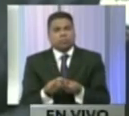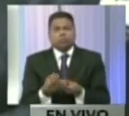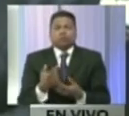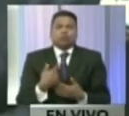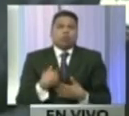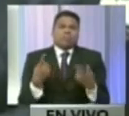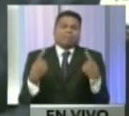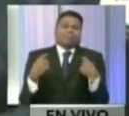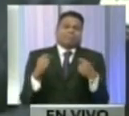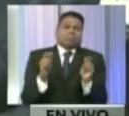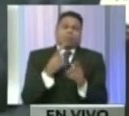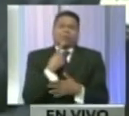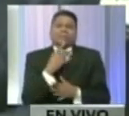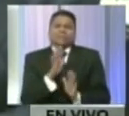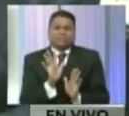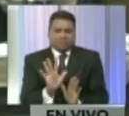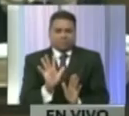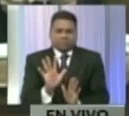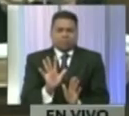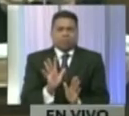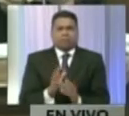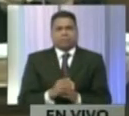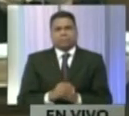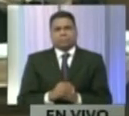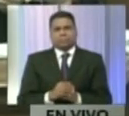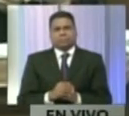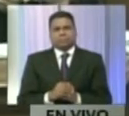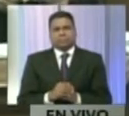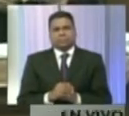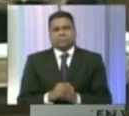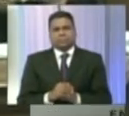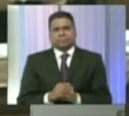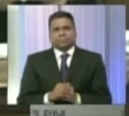gobierno no ha tomado una decisión, pero te voy a decir mi opinión, voy a correr riesgo.